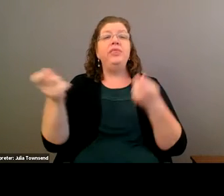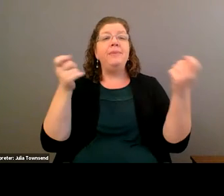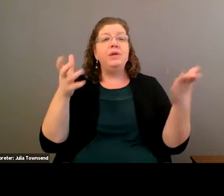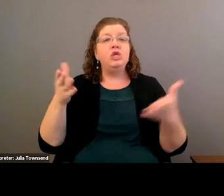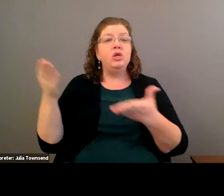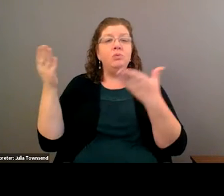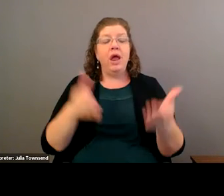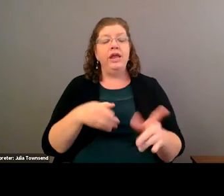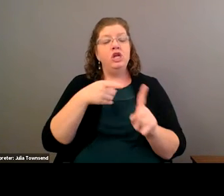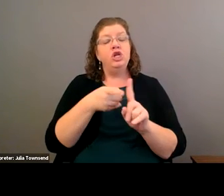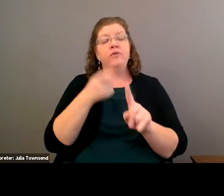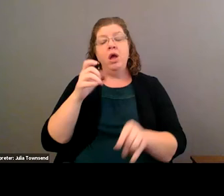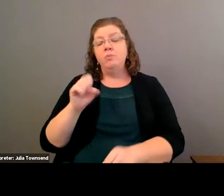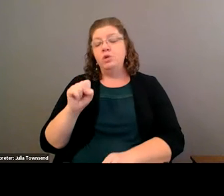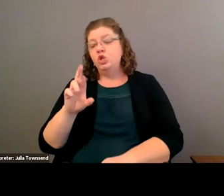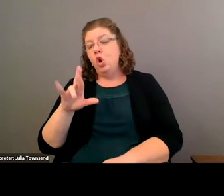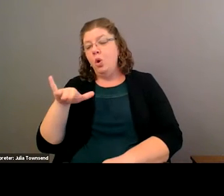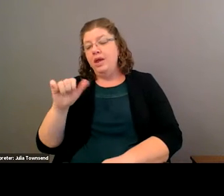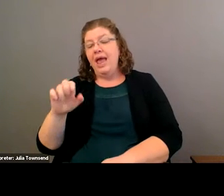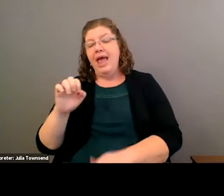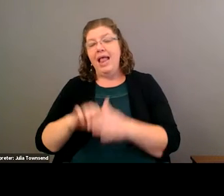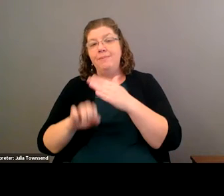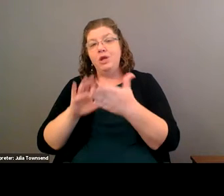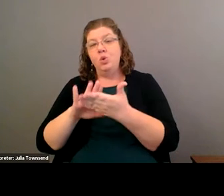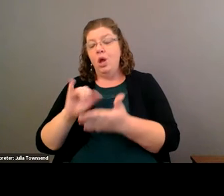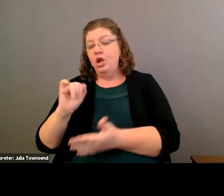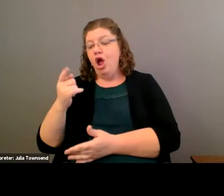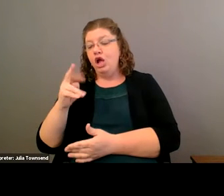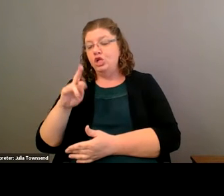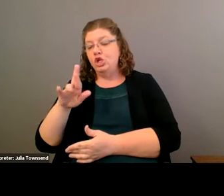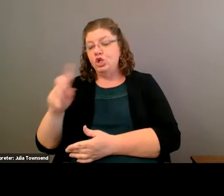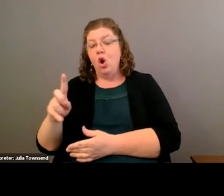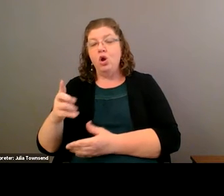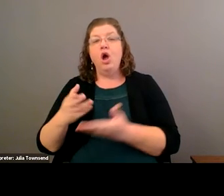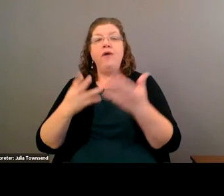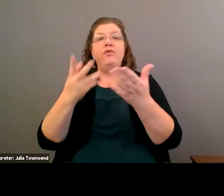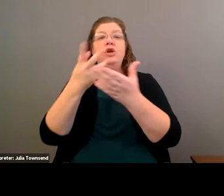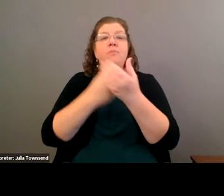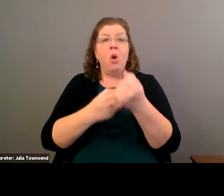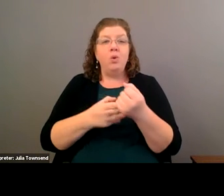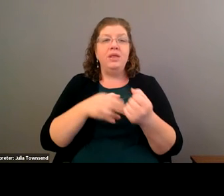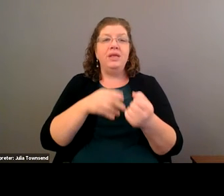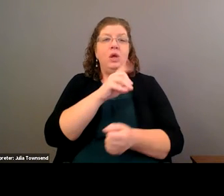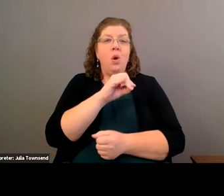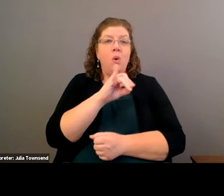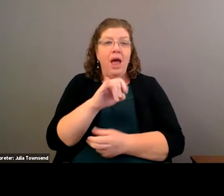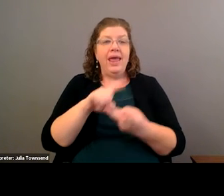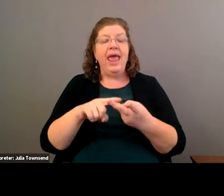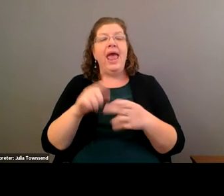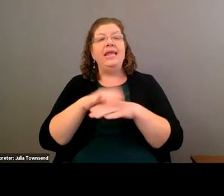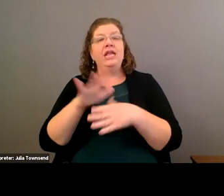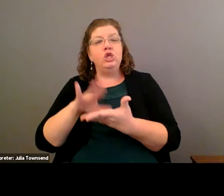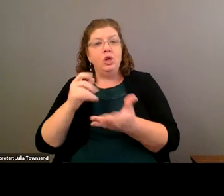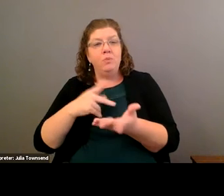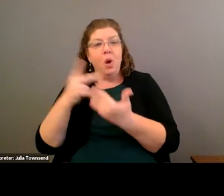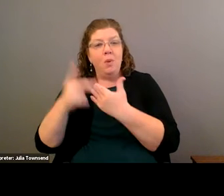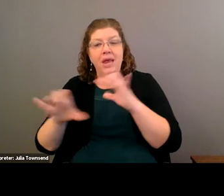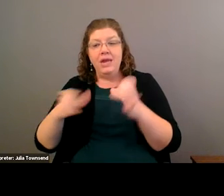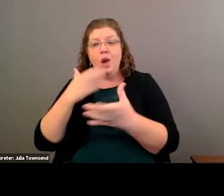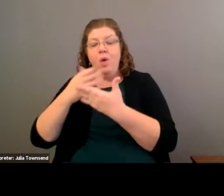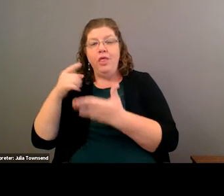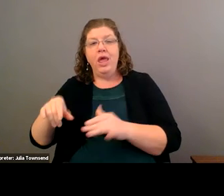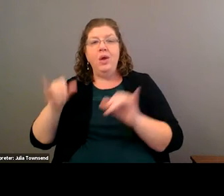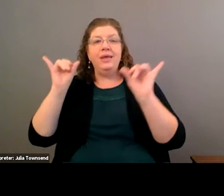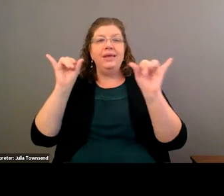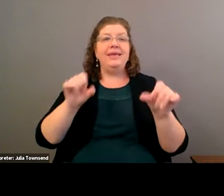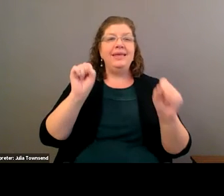la administradora. La doctora García venía de un distrito escolar de Oxnard, y si lo pudieron